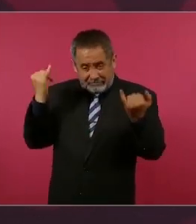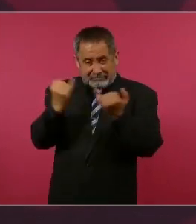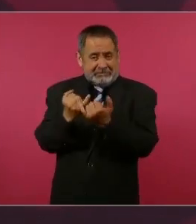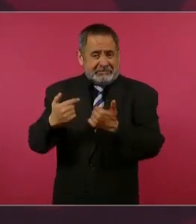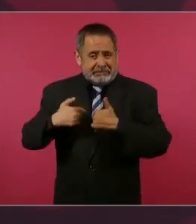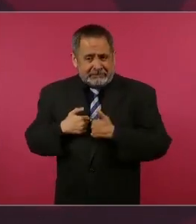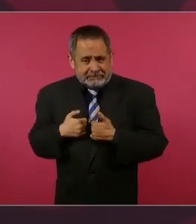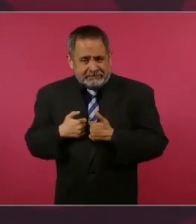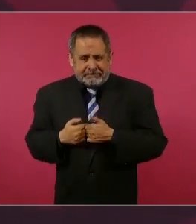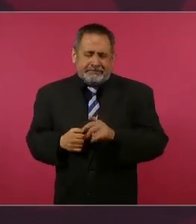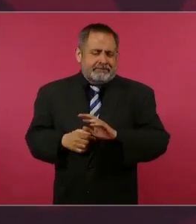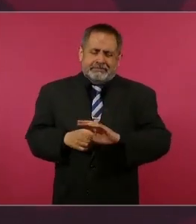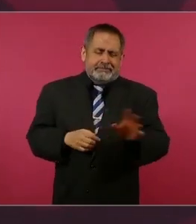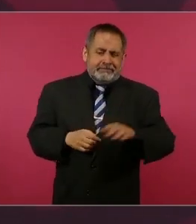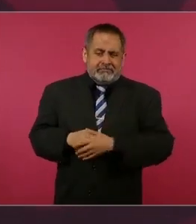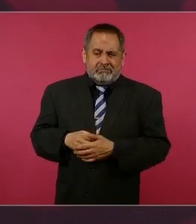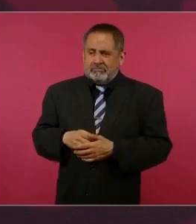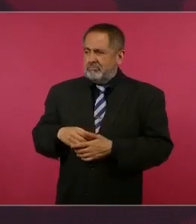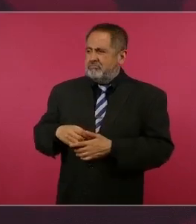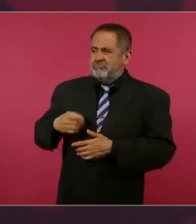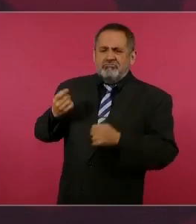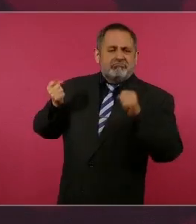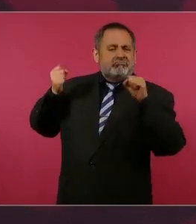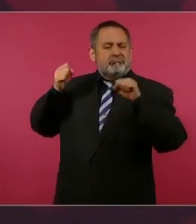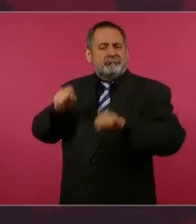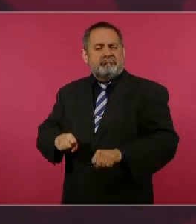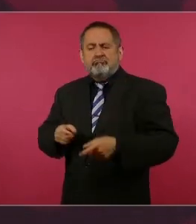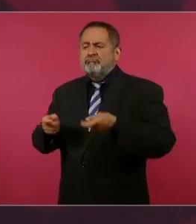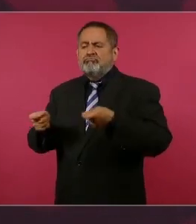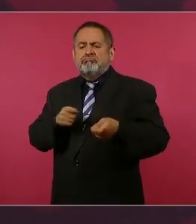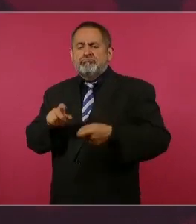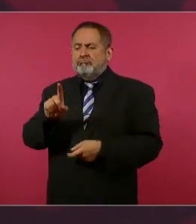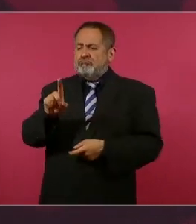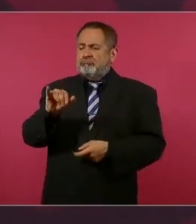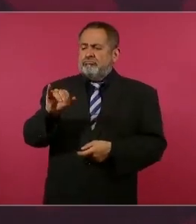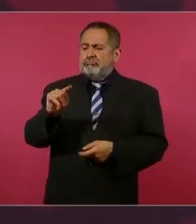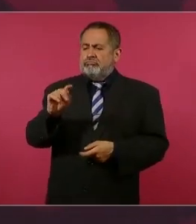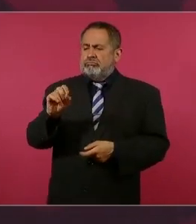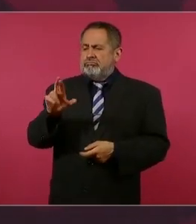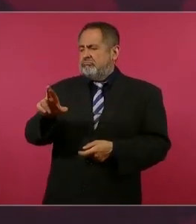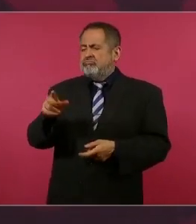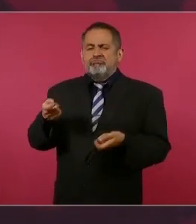Eso tiene que ver más con la dictadura, con el totalitarismo.